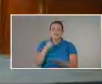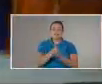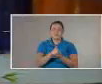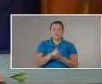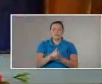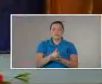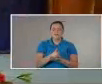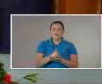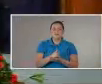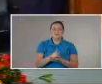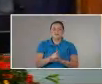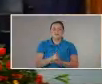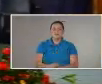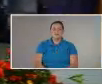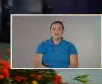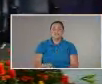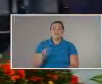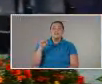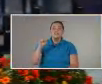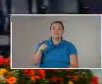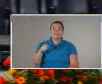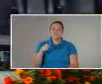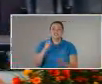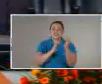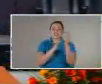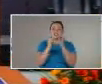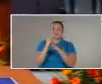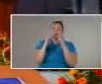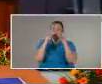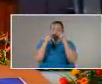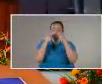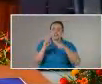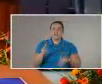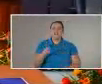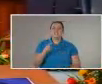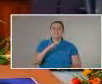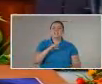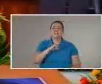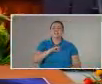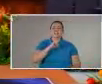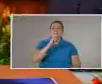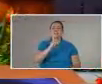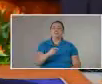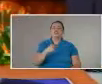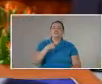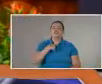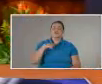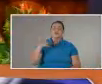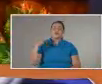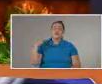lloró, ¿quién soy yo para llevármelas de macho